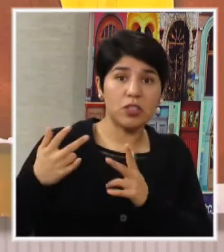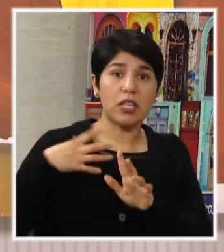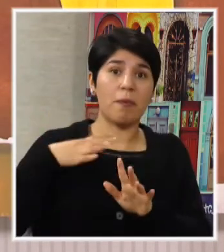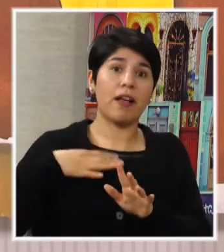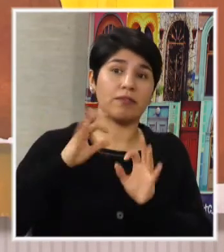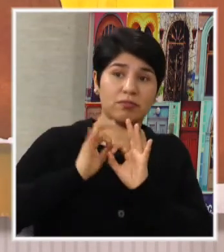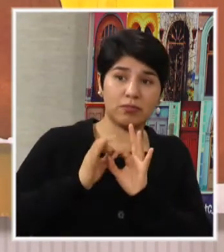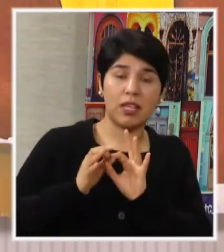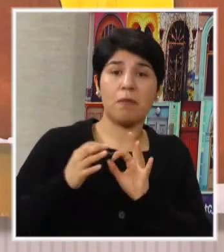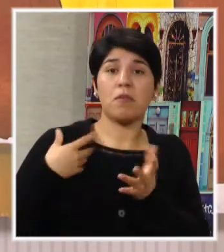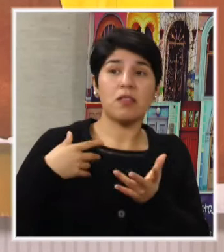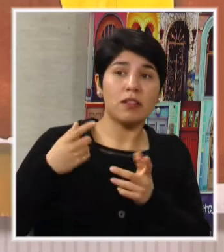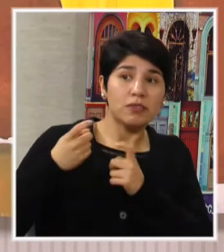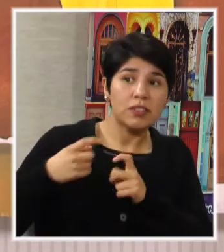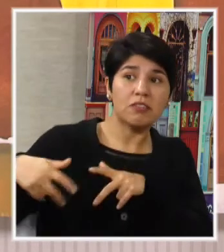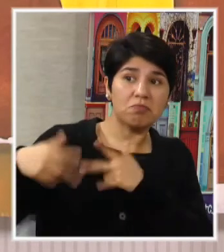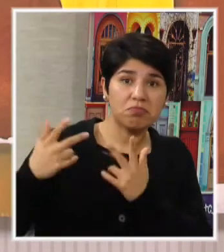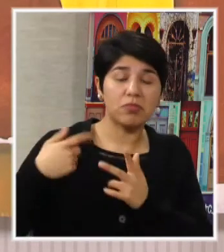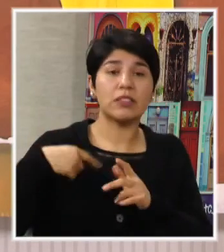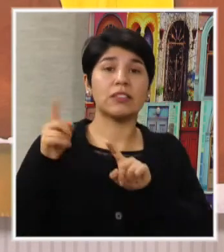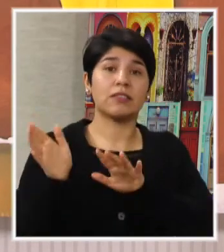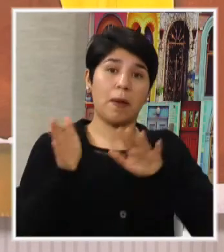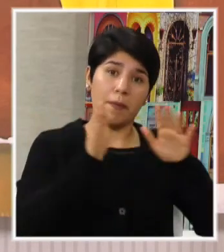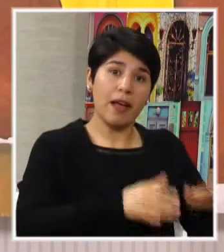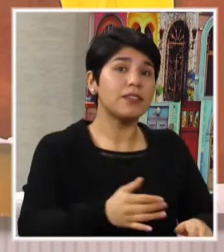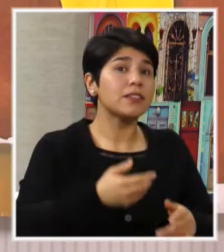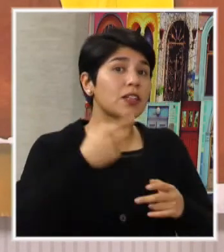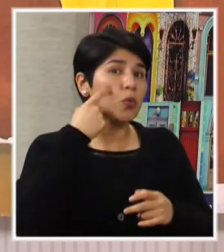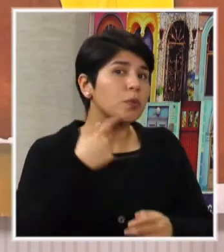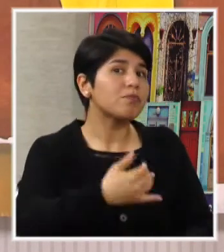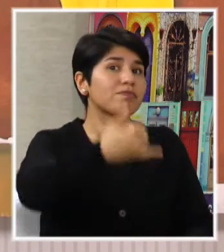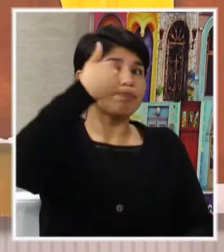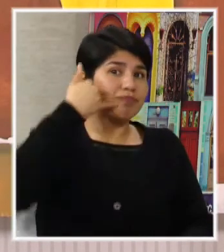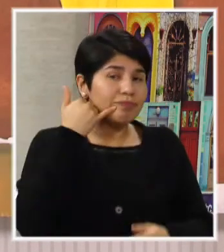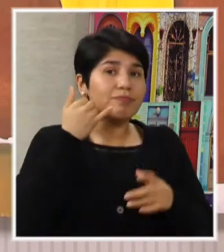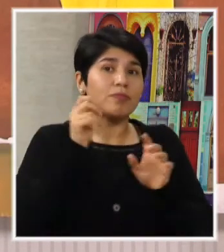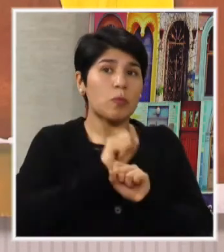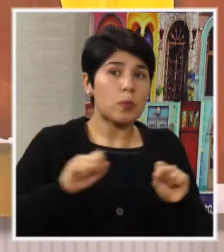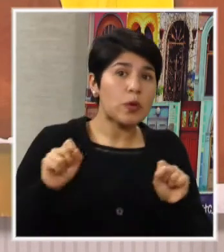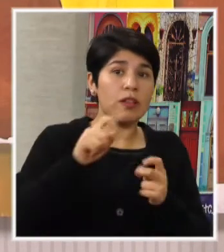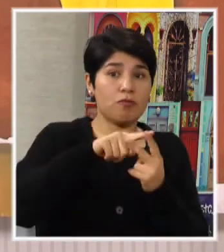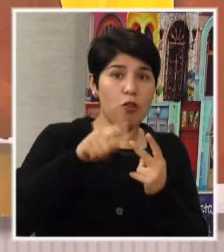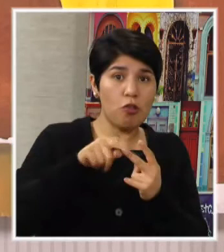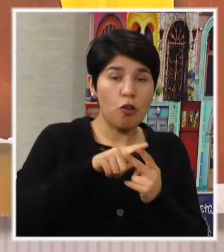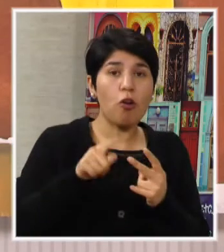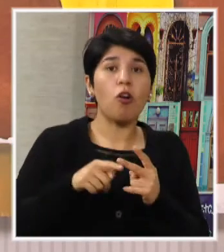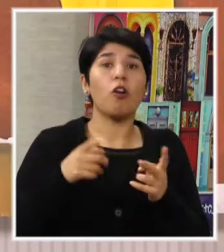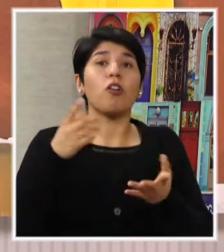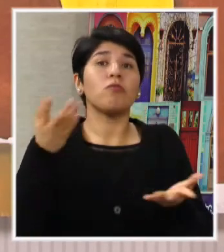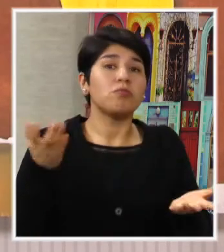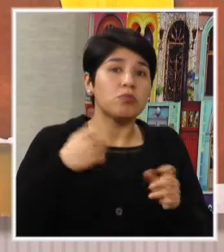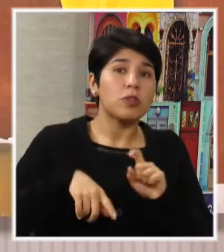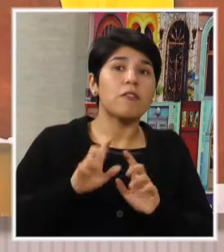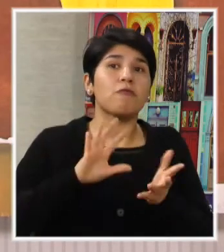velarde durante las 24 horas y bueno este 0 800 que también ha sido de gran ayuda más de la recuperación de parte de la